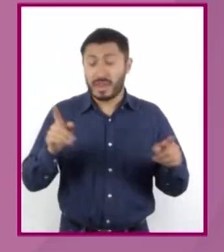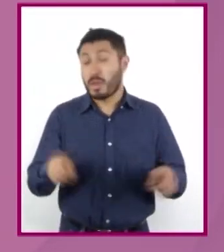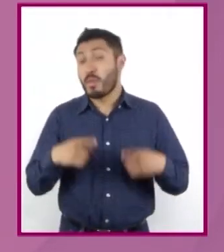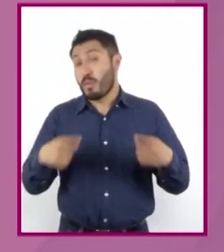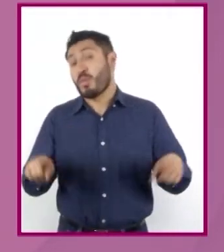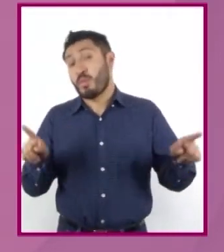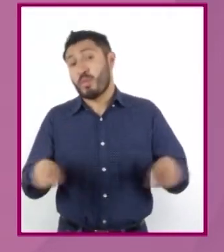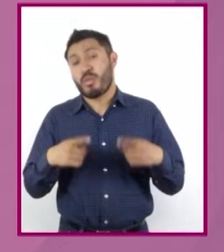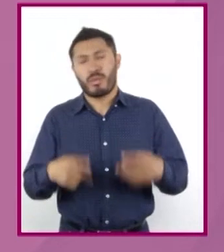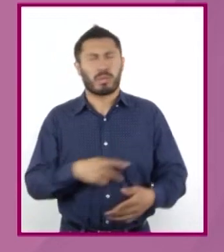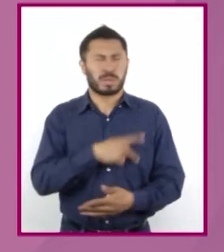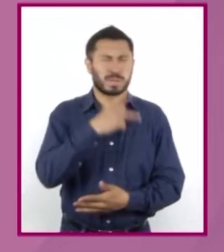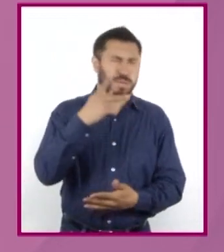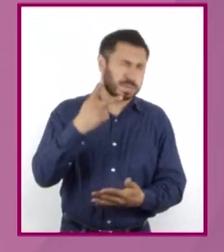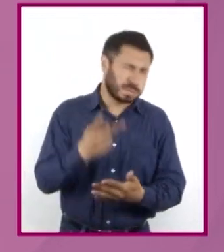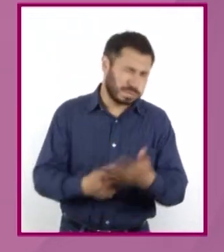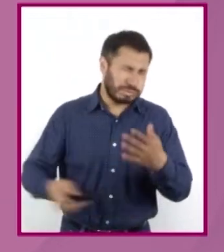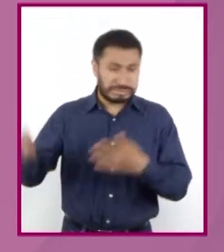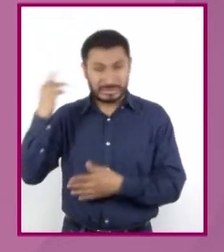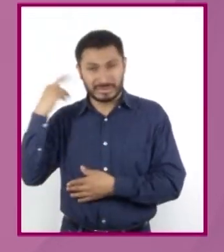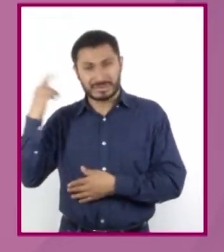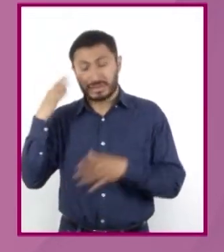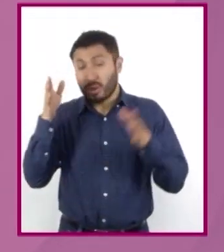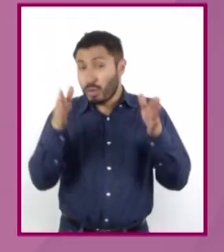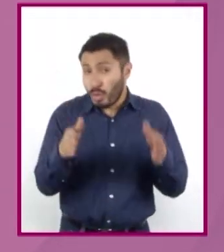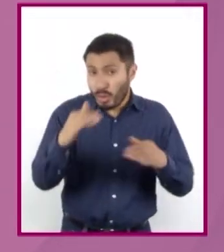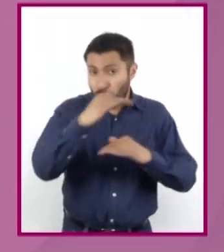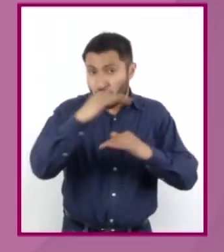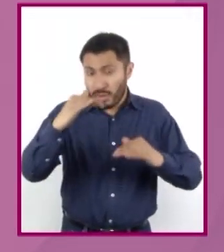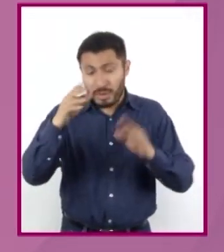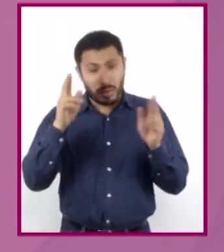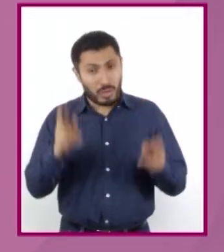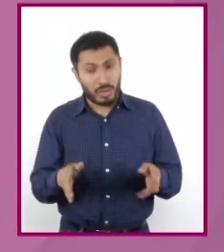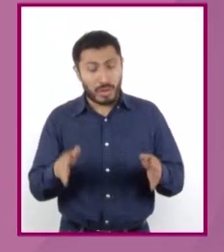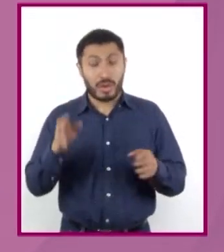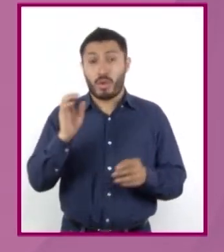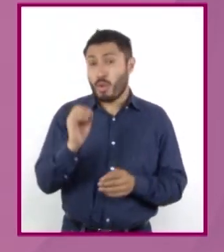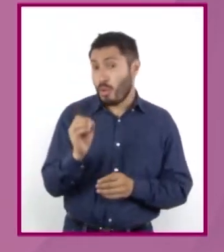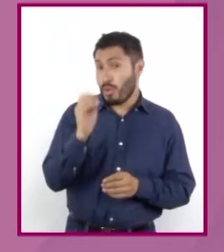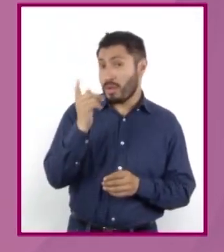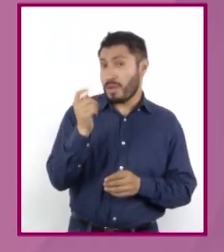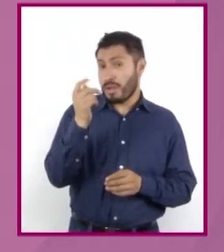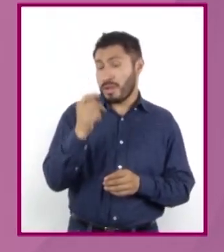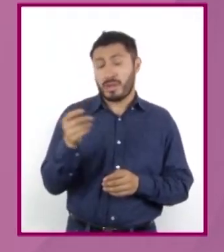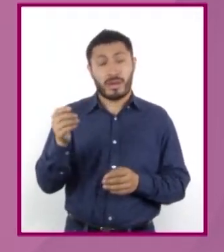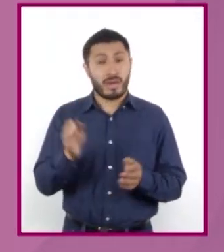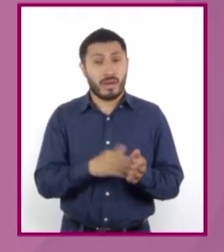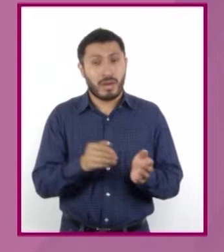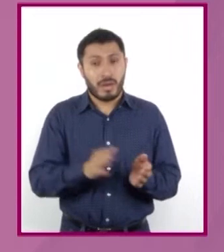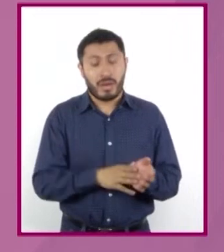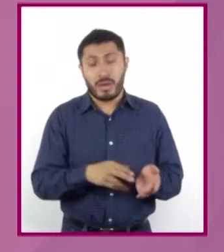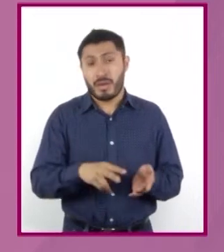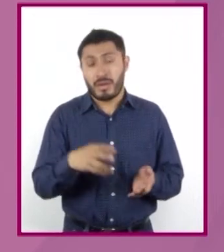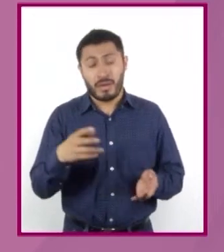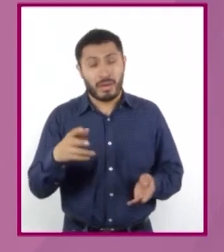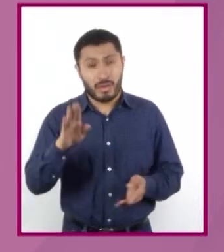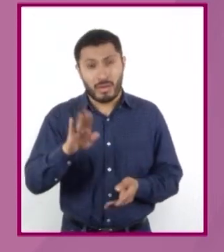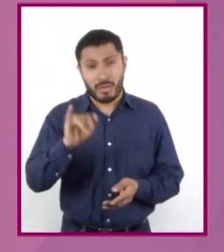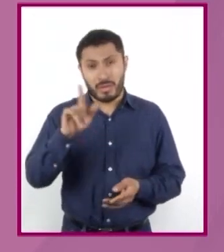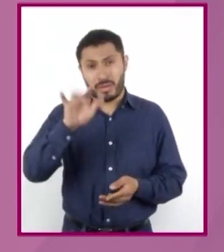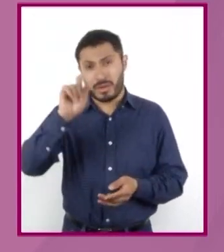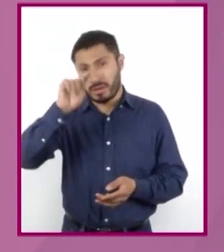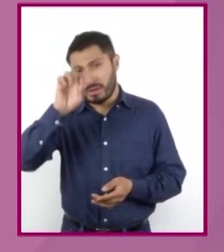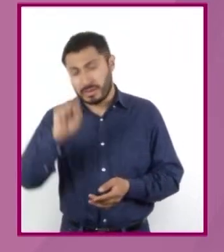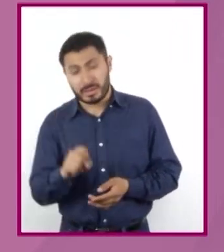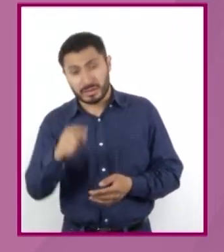música, los programas de radio o televisión, los billetes y las monedas también son fuentes